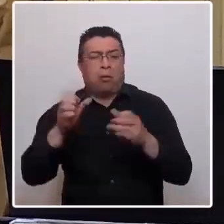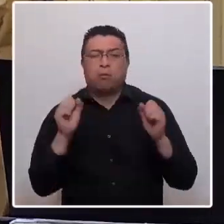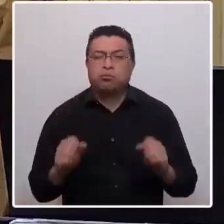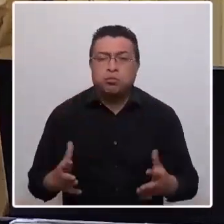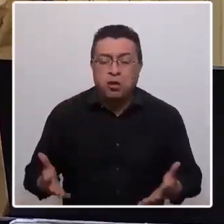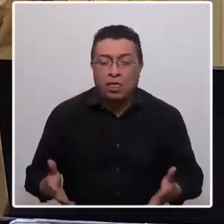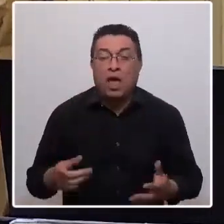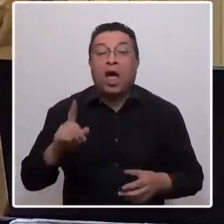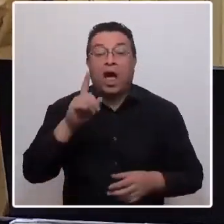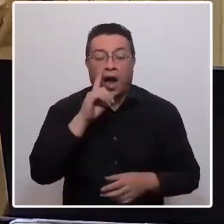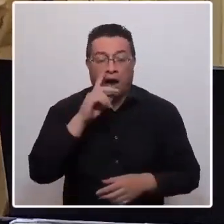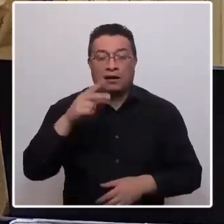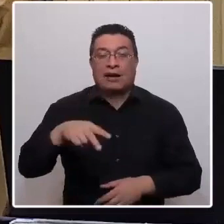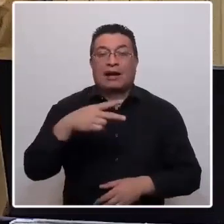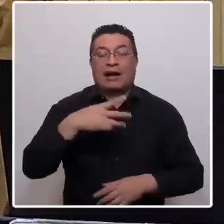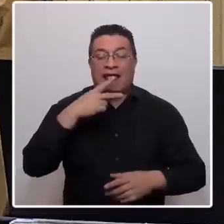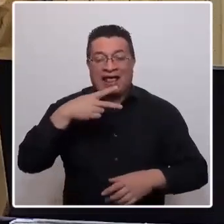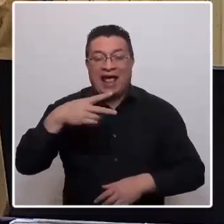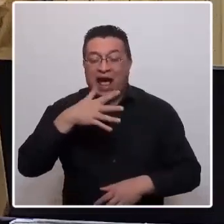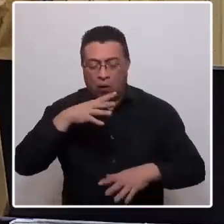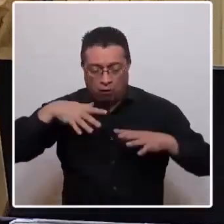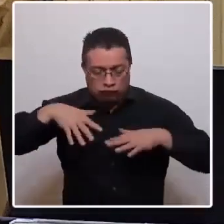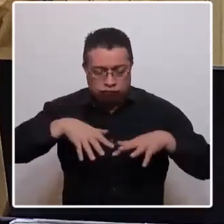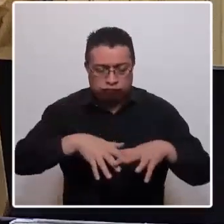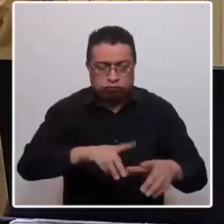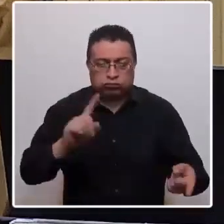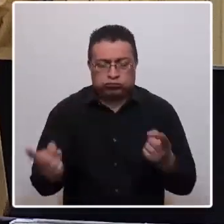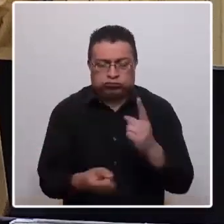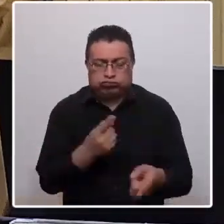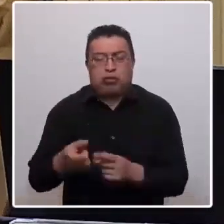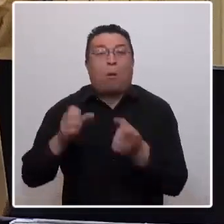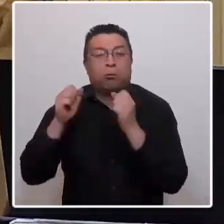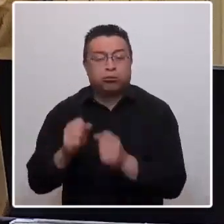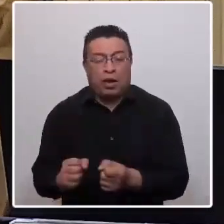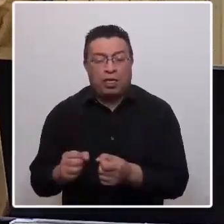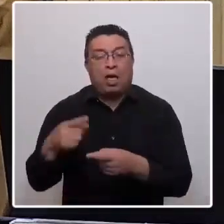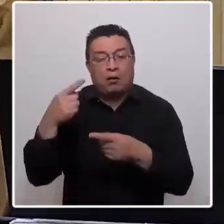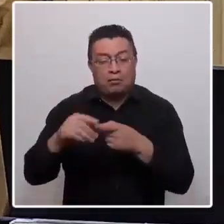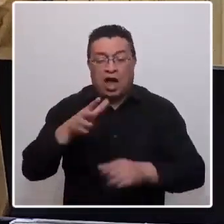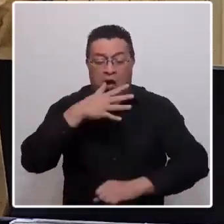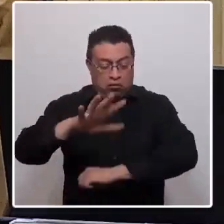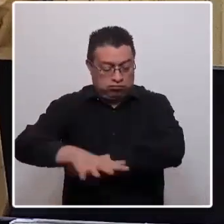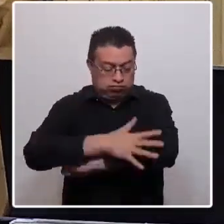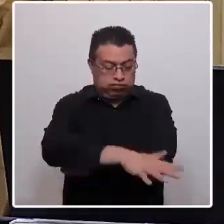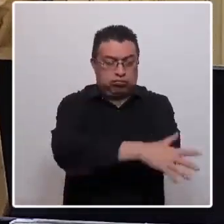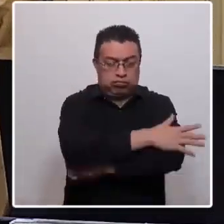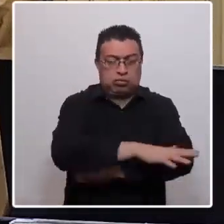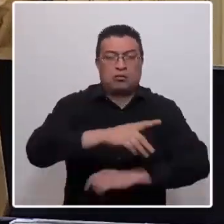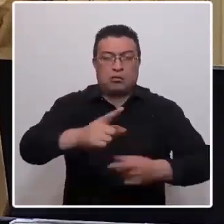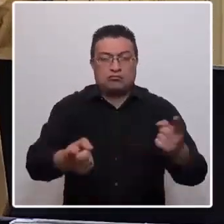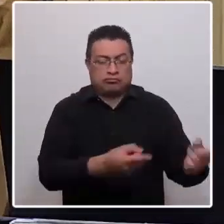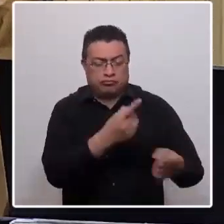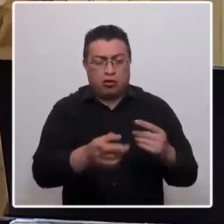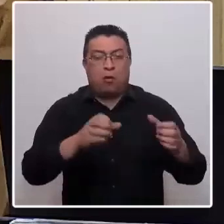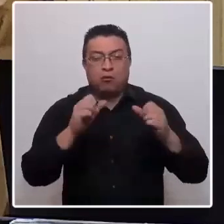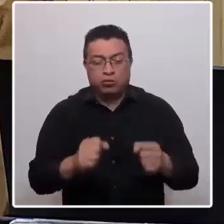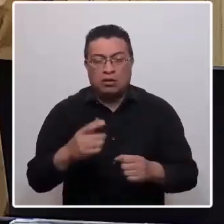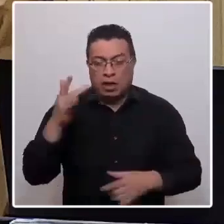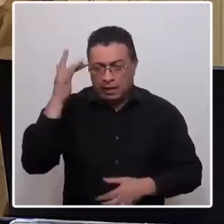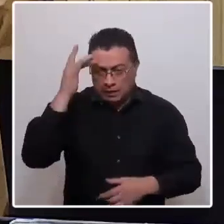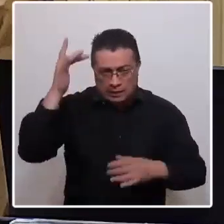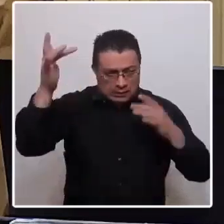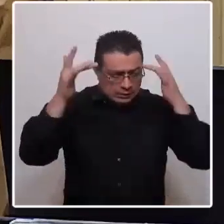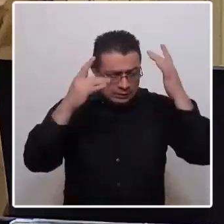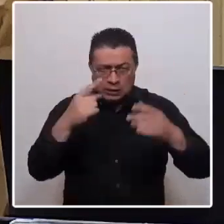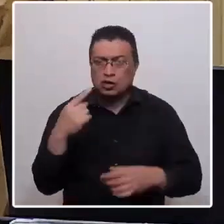fuentes hidrotermales y vulcanismo que permiten energía geotérmica, largas costas que permiten energía mareomotriz y mentes hábiles de todos